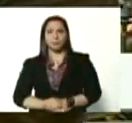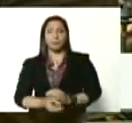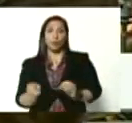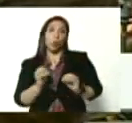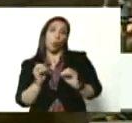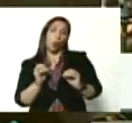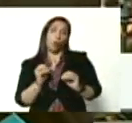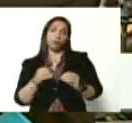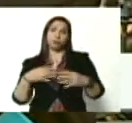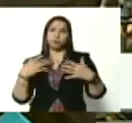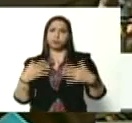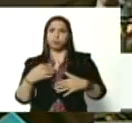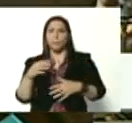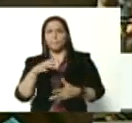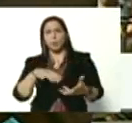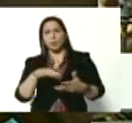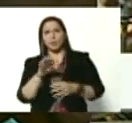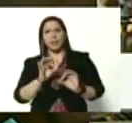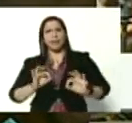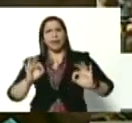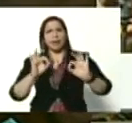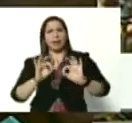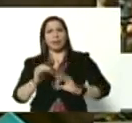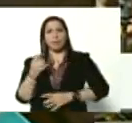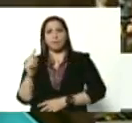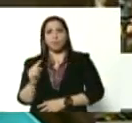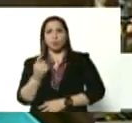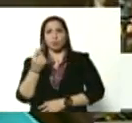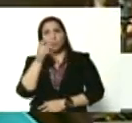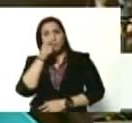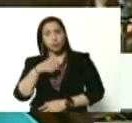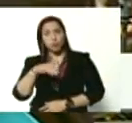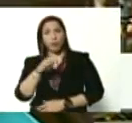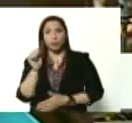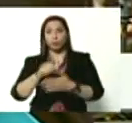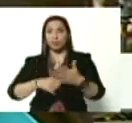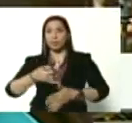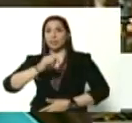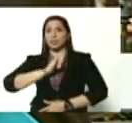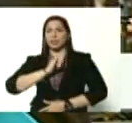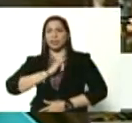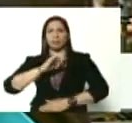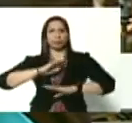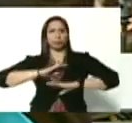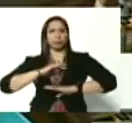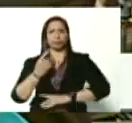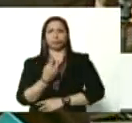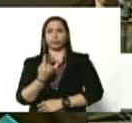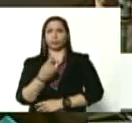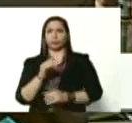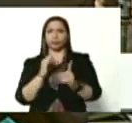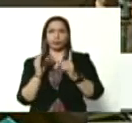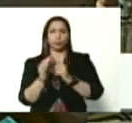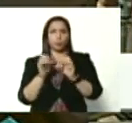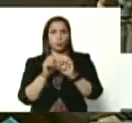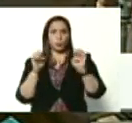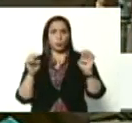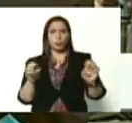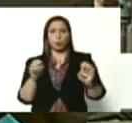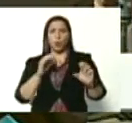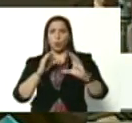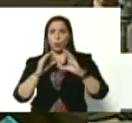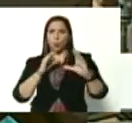con tantos problemas nada de esto es prioritario un pueblo sin identidad sin autonomía cultural educativa